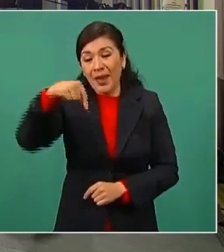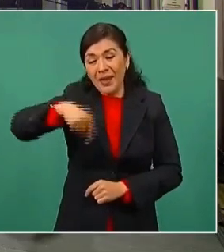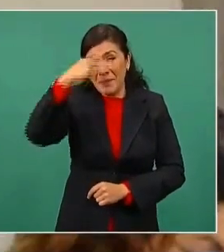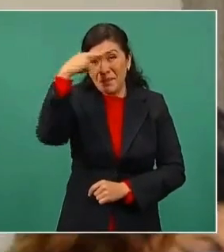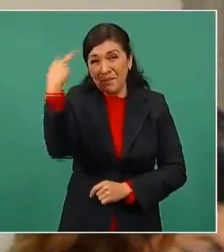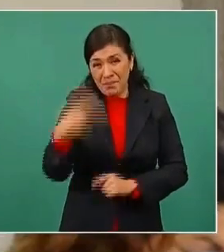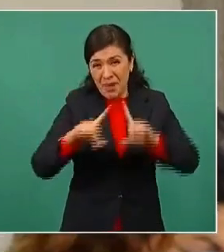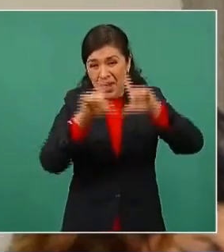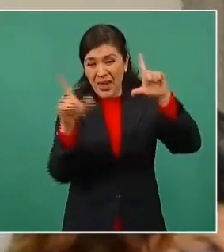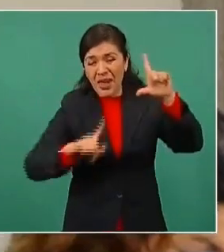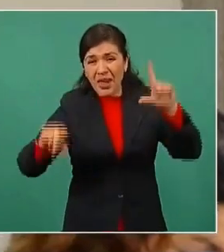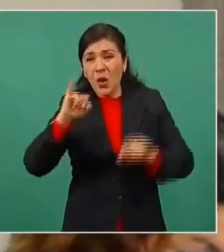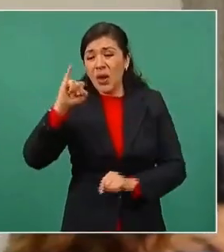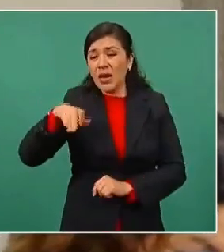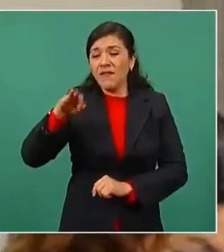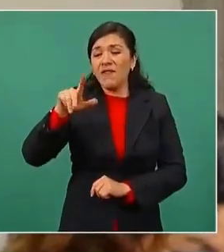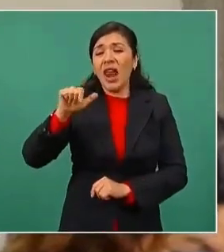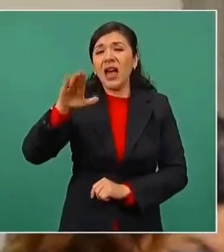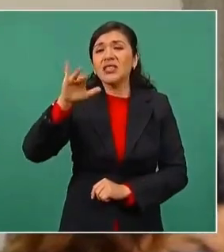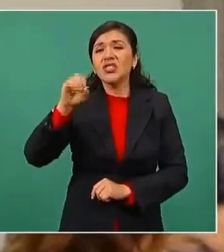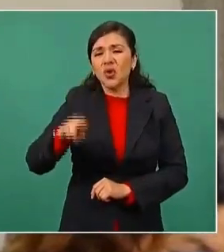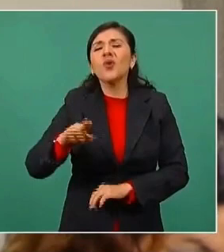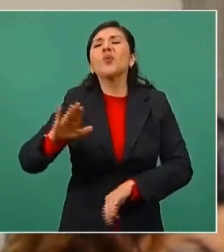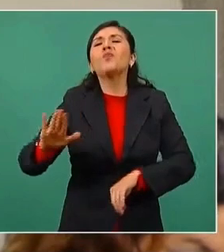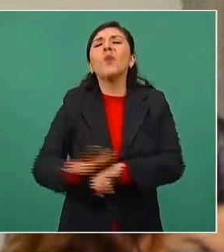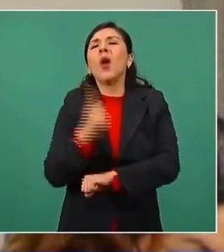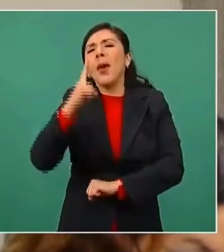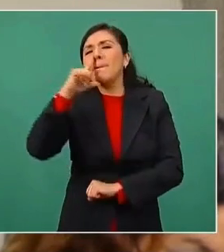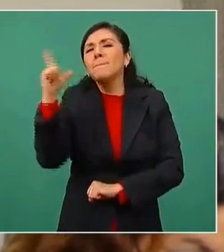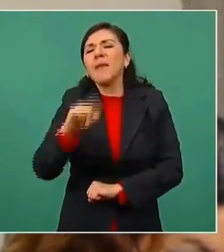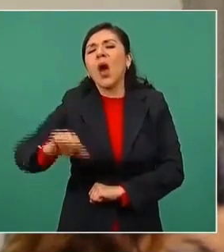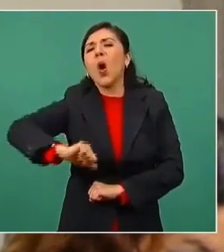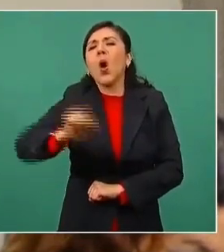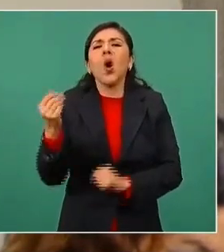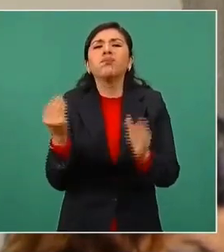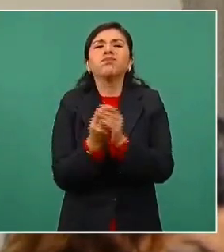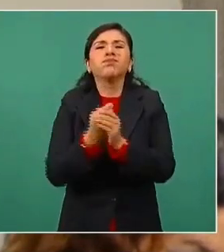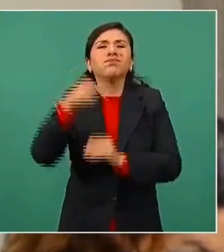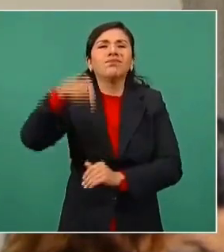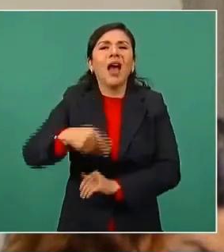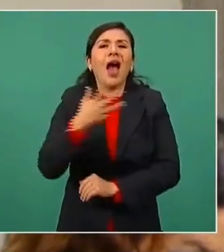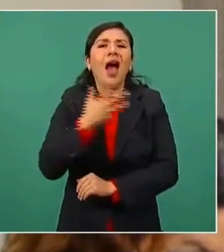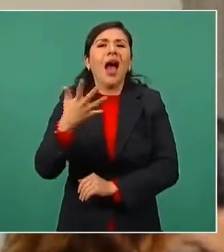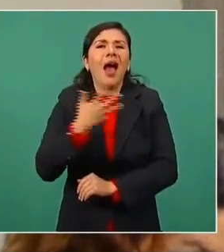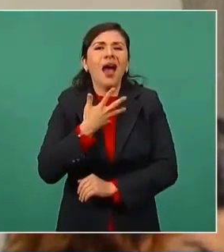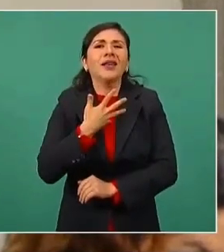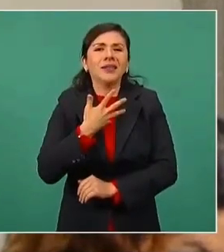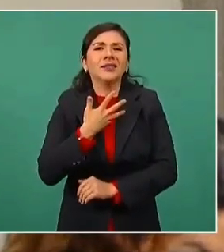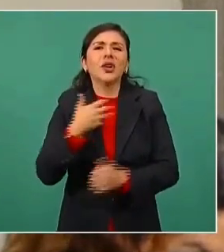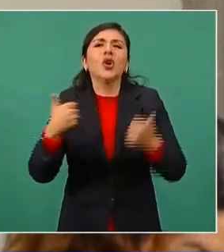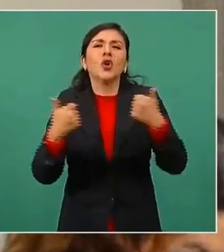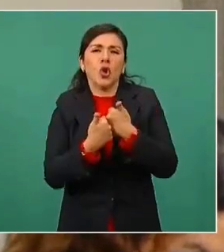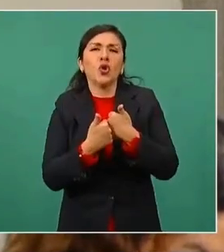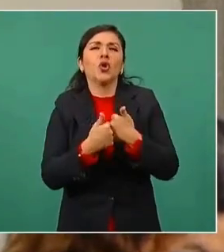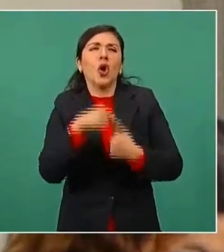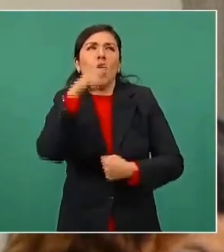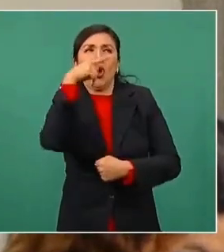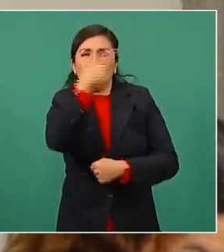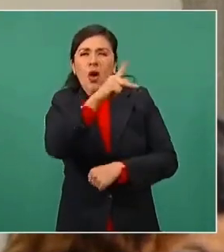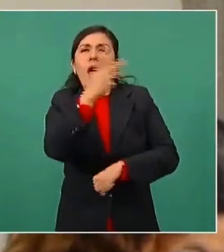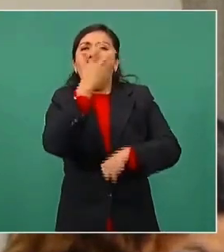México está siendo empujada por otro factor interno adicional al comportamiento